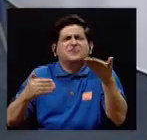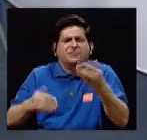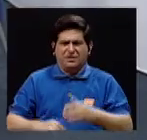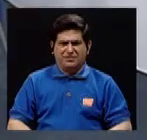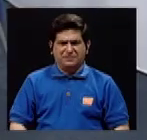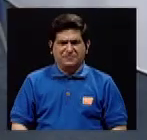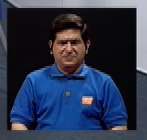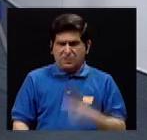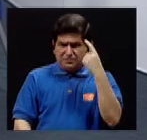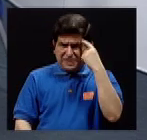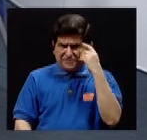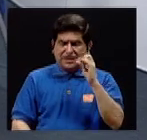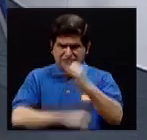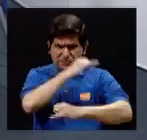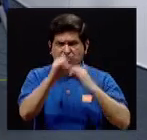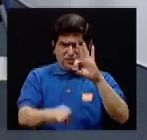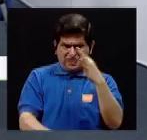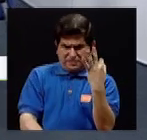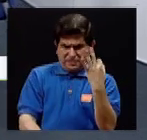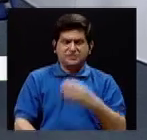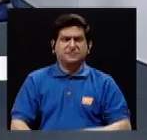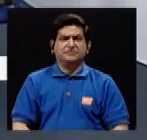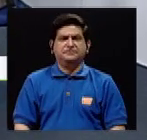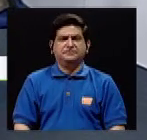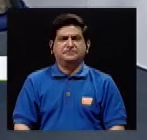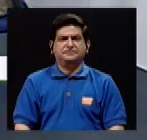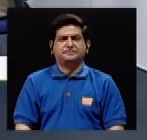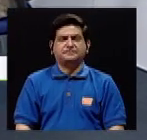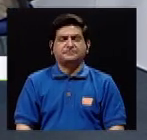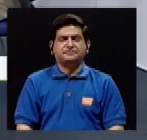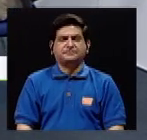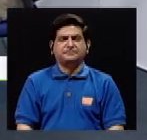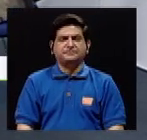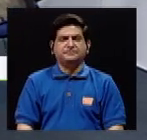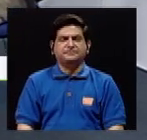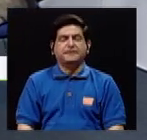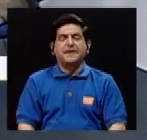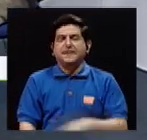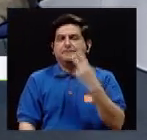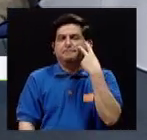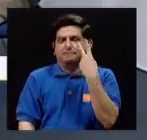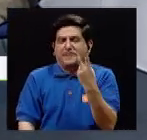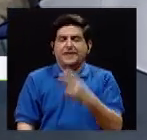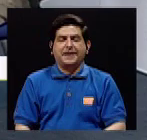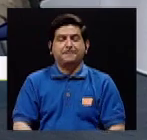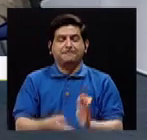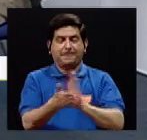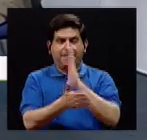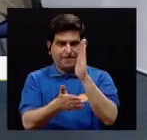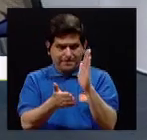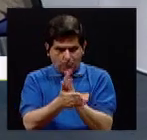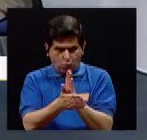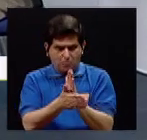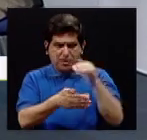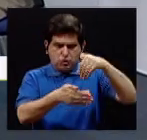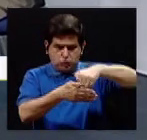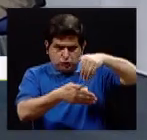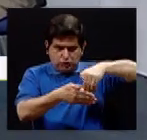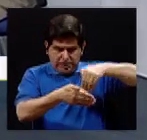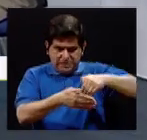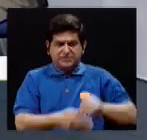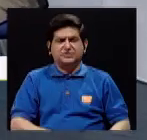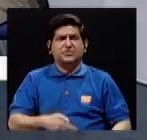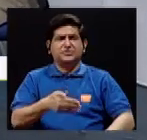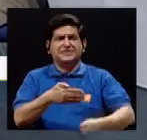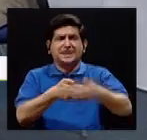Elena a nivel internacional pues la la vamos a ver la documentación lo que está documentado